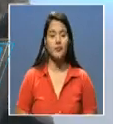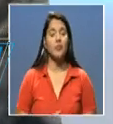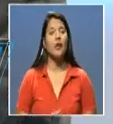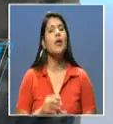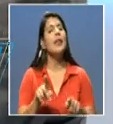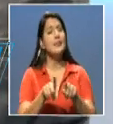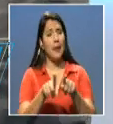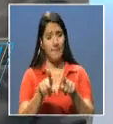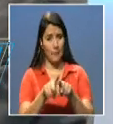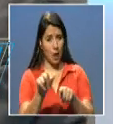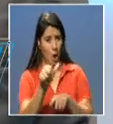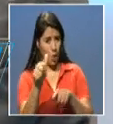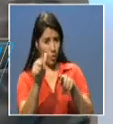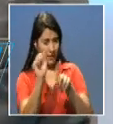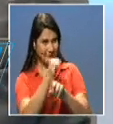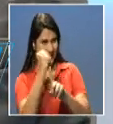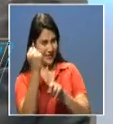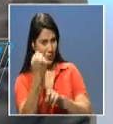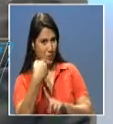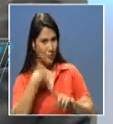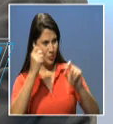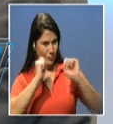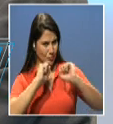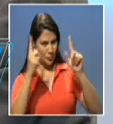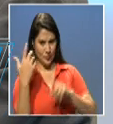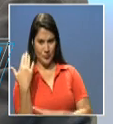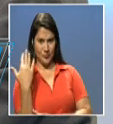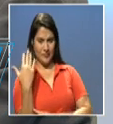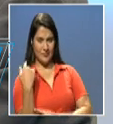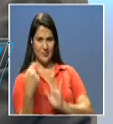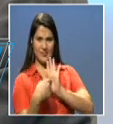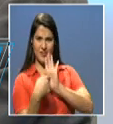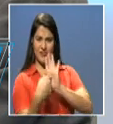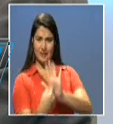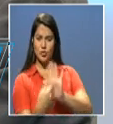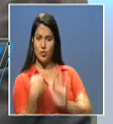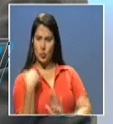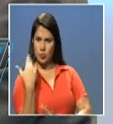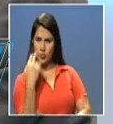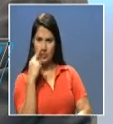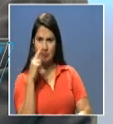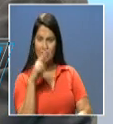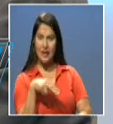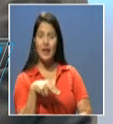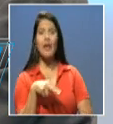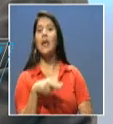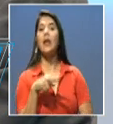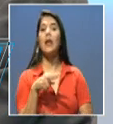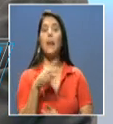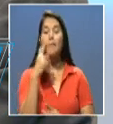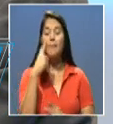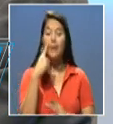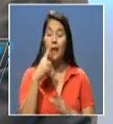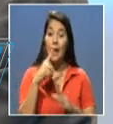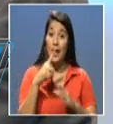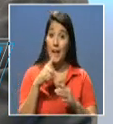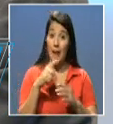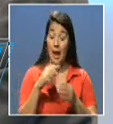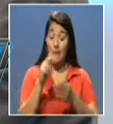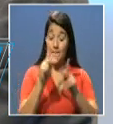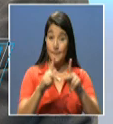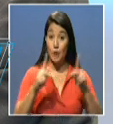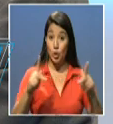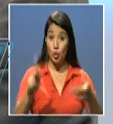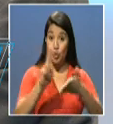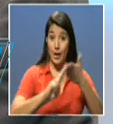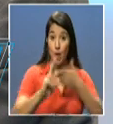otro caso que me sorprendía mucho, acaba de salir en la prensa, lo acabo de ver en publicaciones del Semanario Universidad y del Diario La